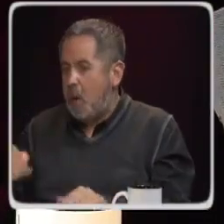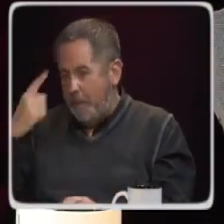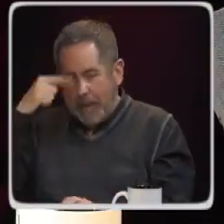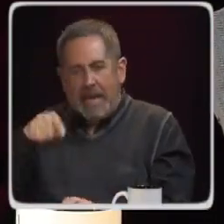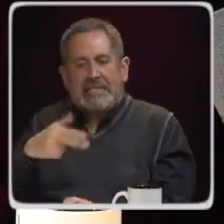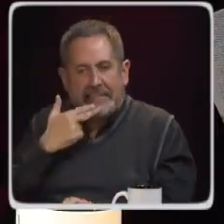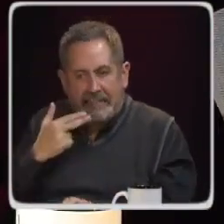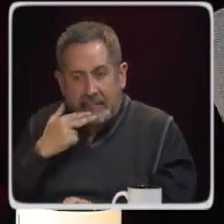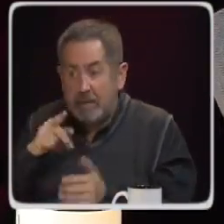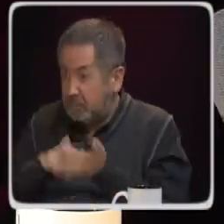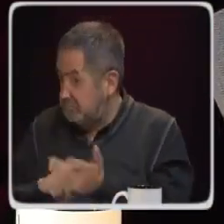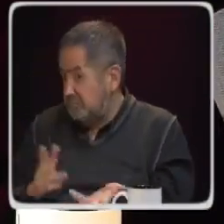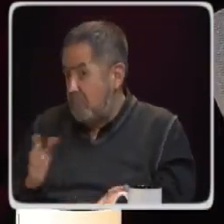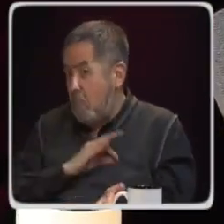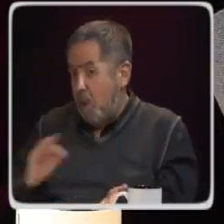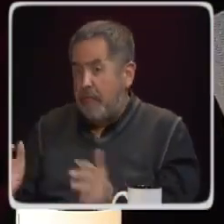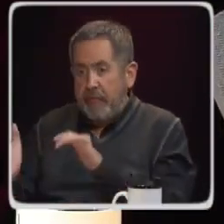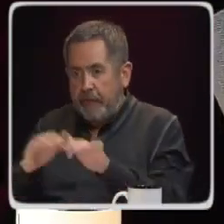este tema?